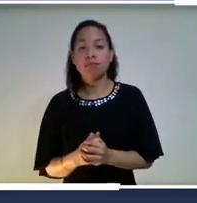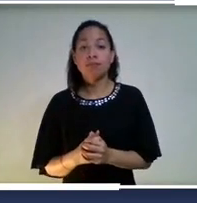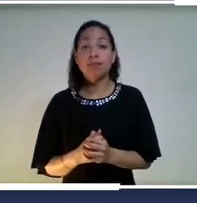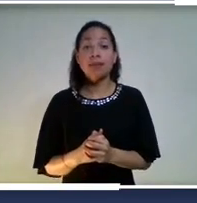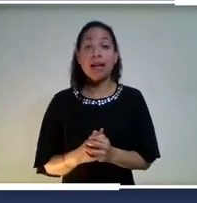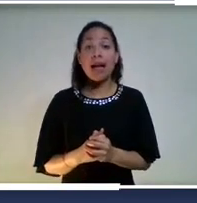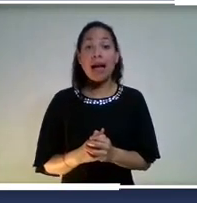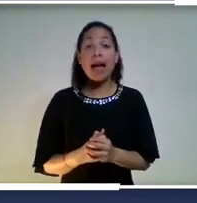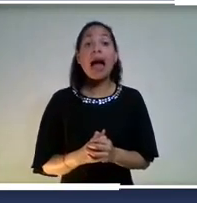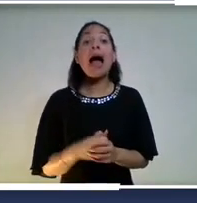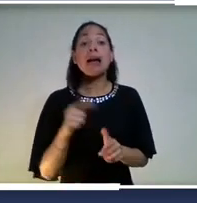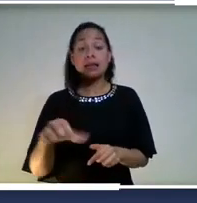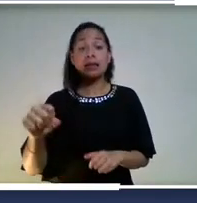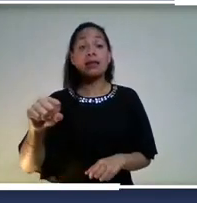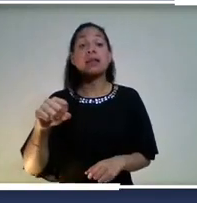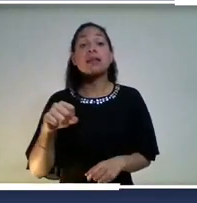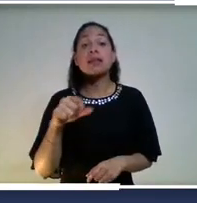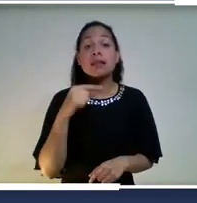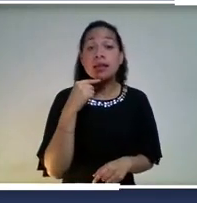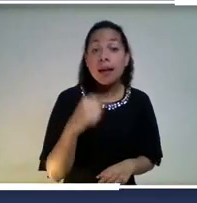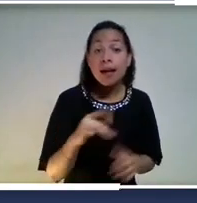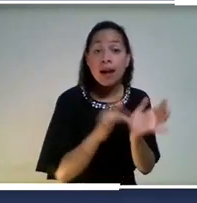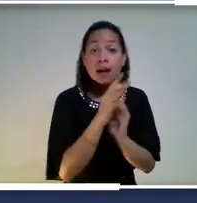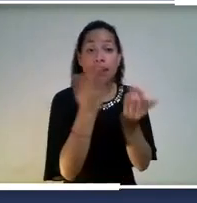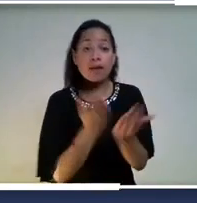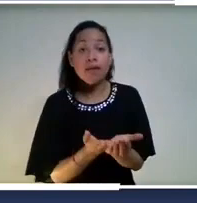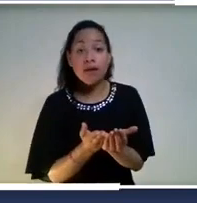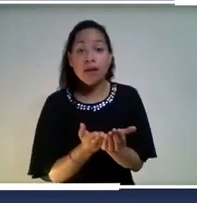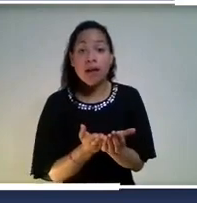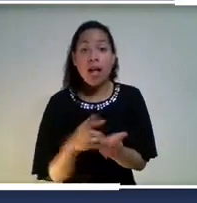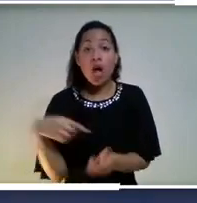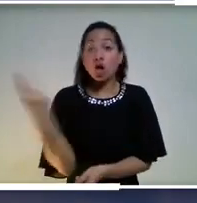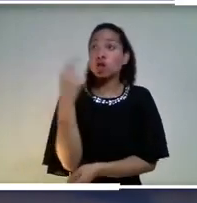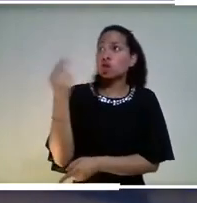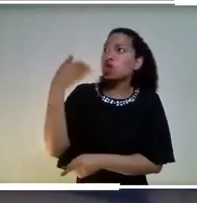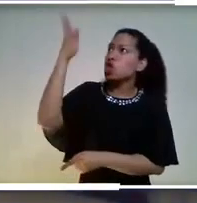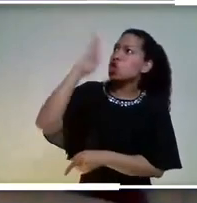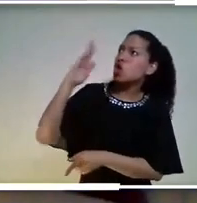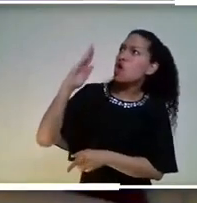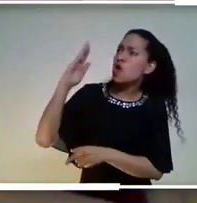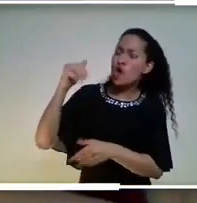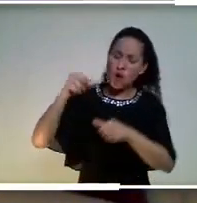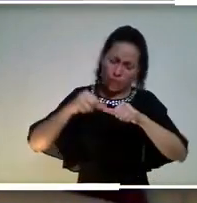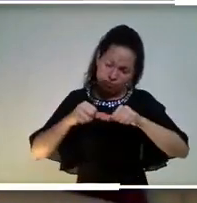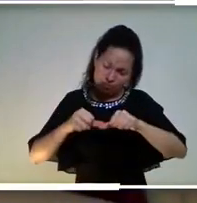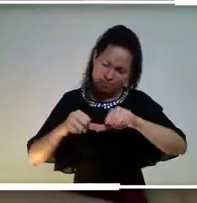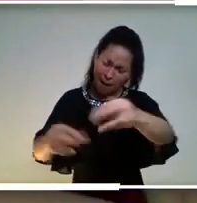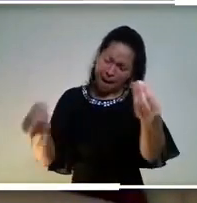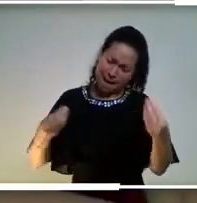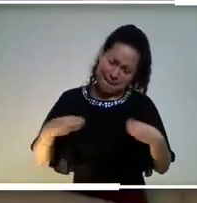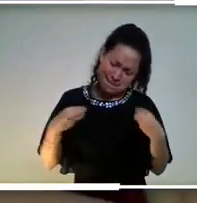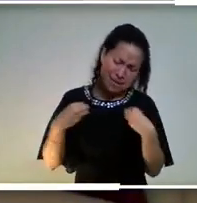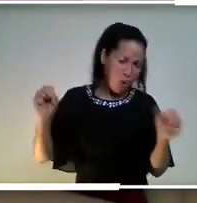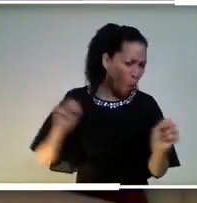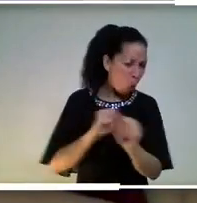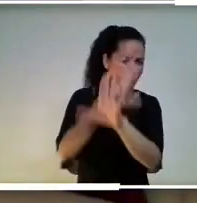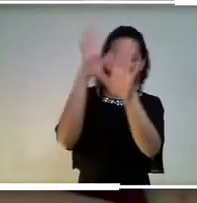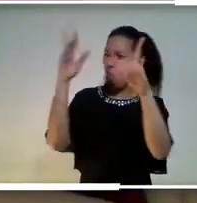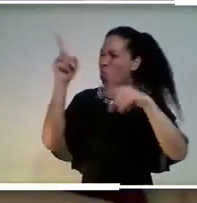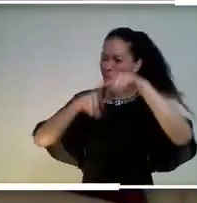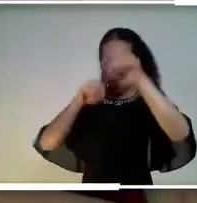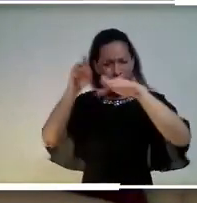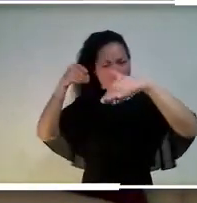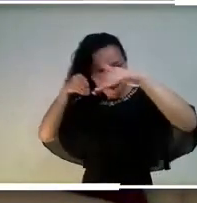el único que tiene en mortalidad que habita en luz inaccesible nosotros todos amados